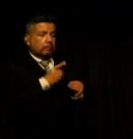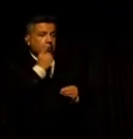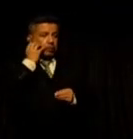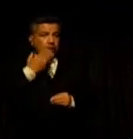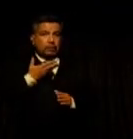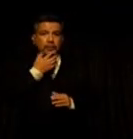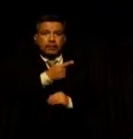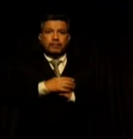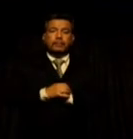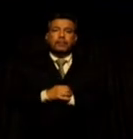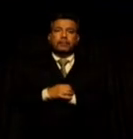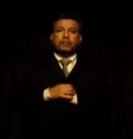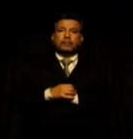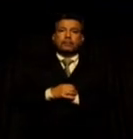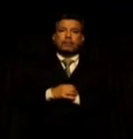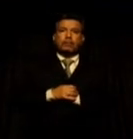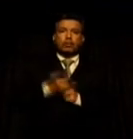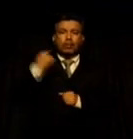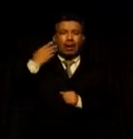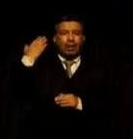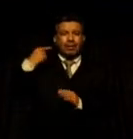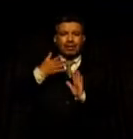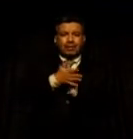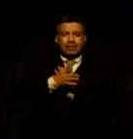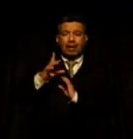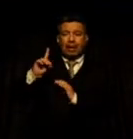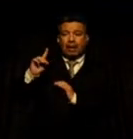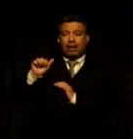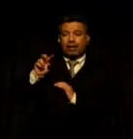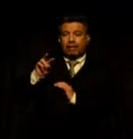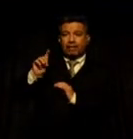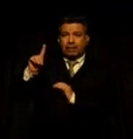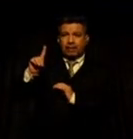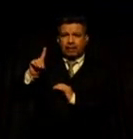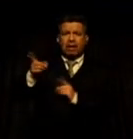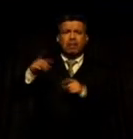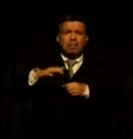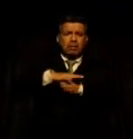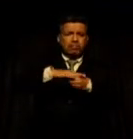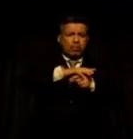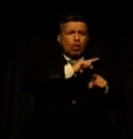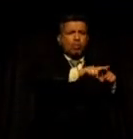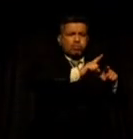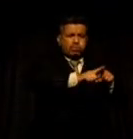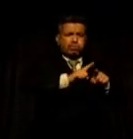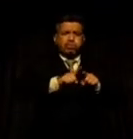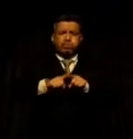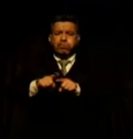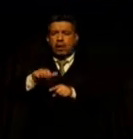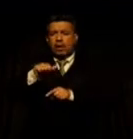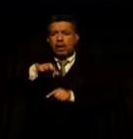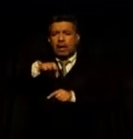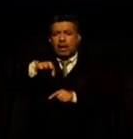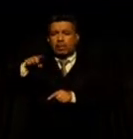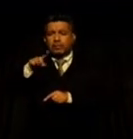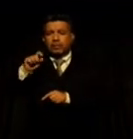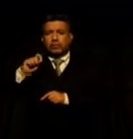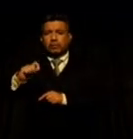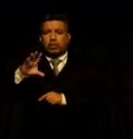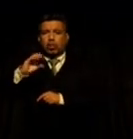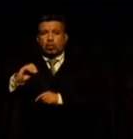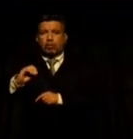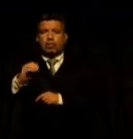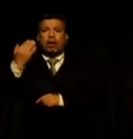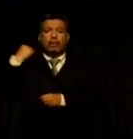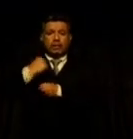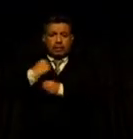porque nosotros hablamos del caso de abril pero hablemos también de otros casos que han pasado por apps ccoo que ha entrado con